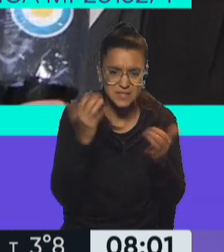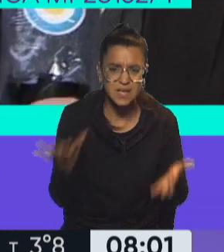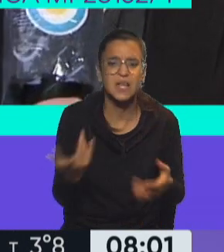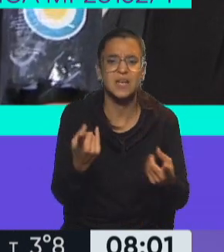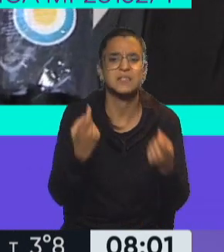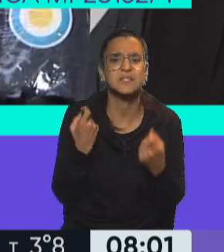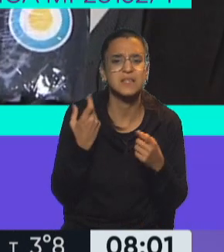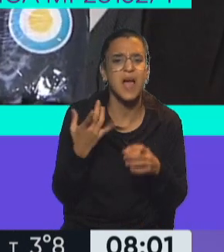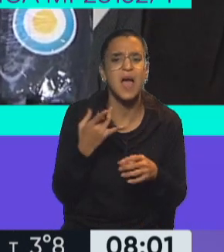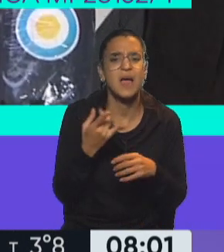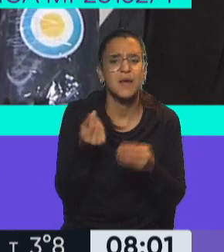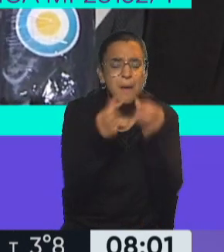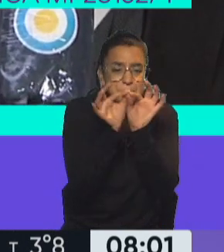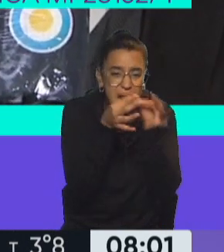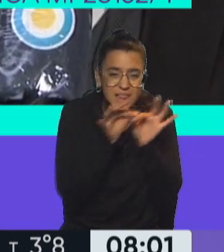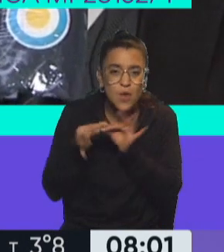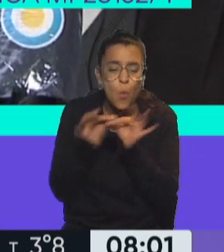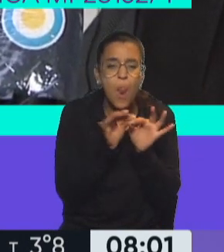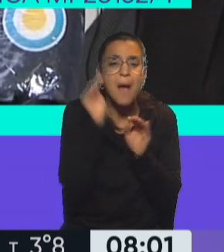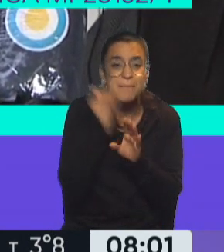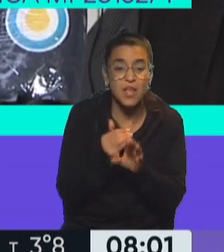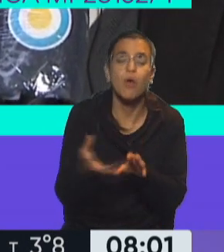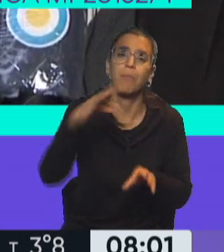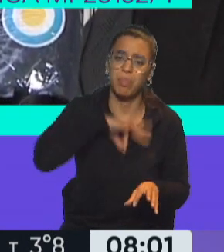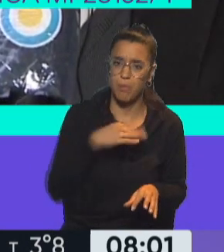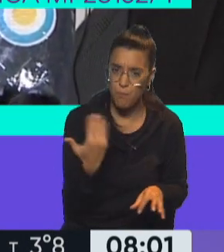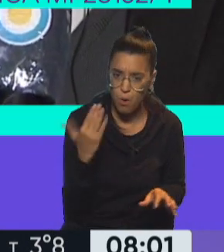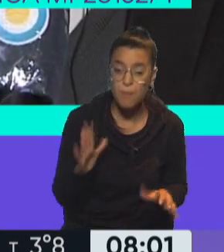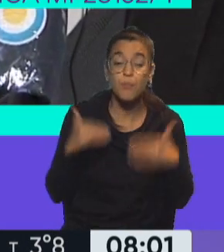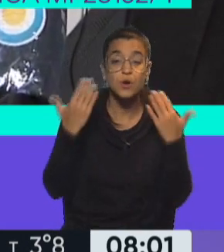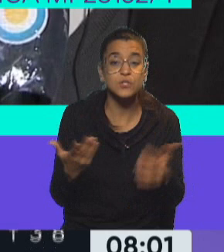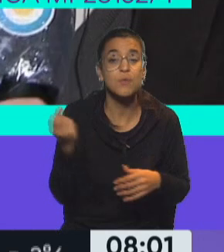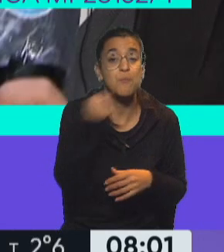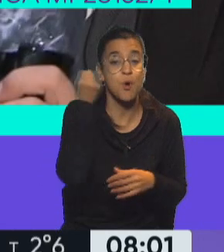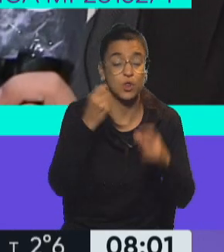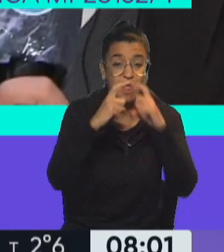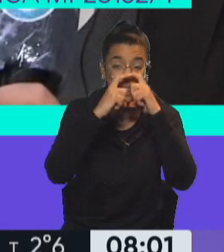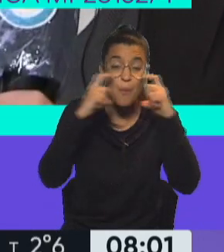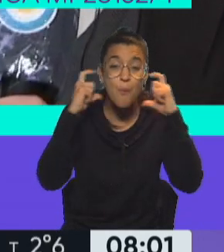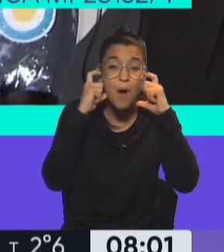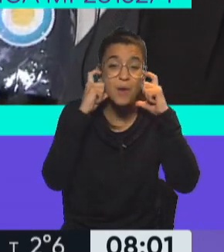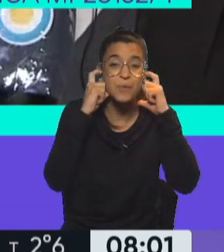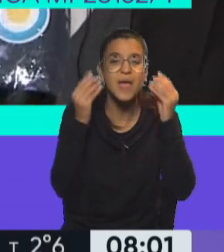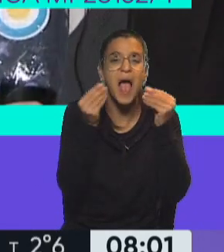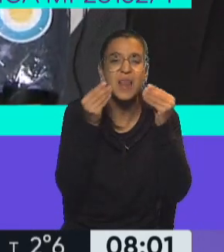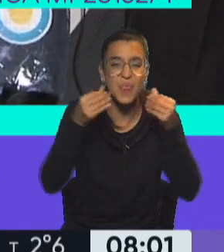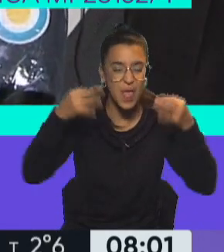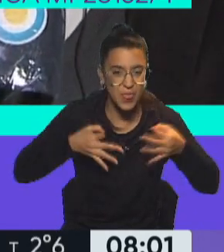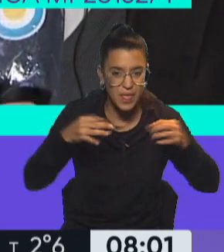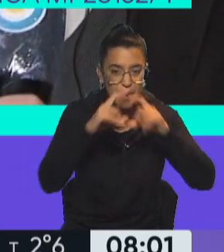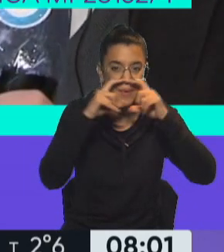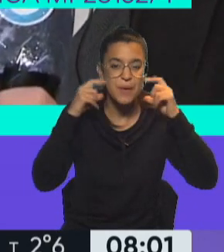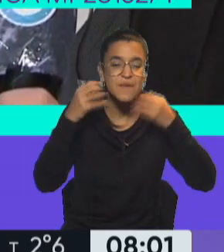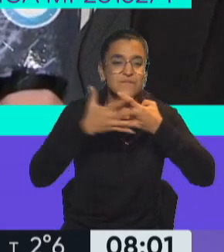falta mucha menos cantidad de partículas virales para poder infectarse. Por eso es importante utilizar barbijos de calidad, barbijos